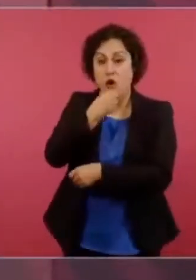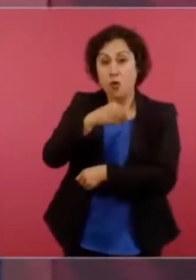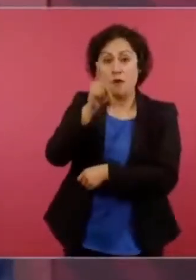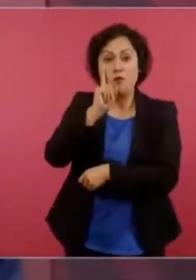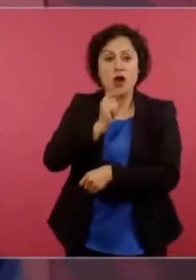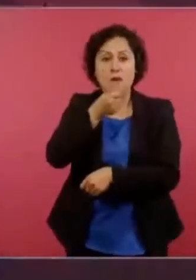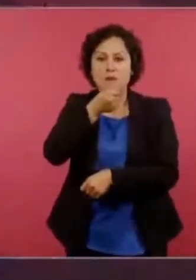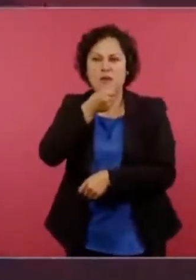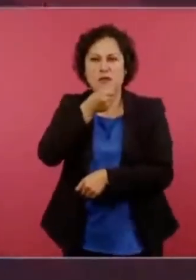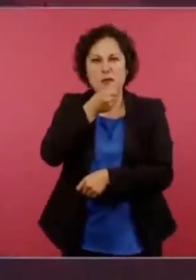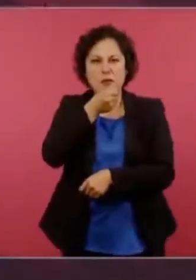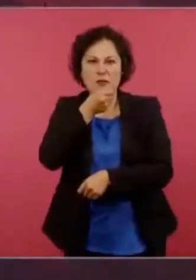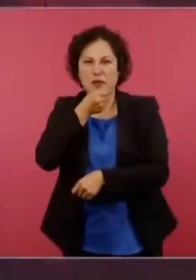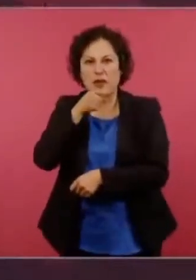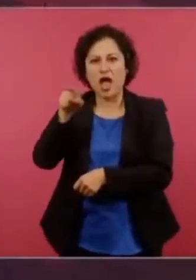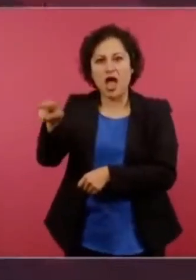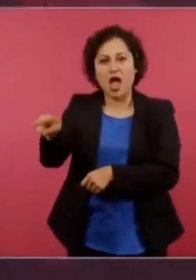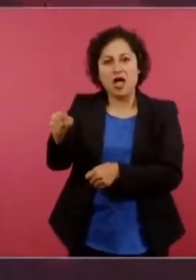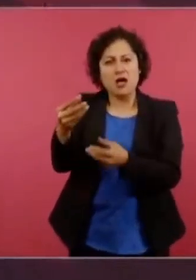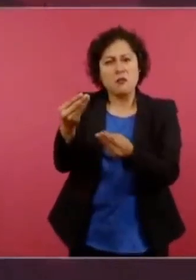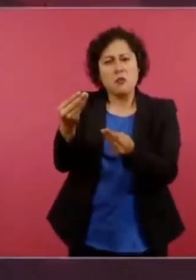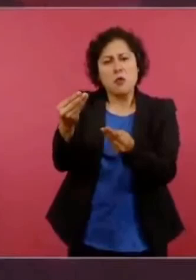atacándonos,